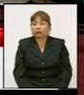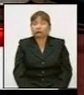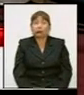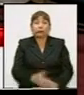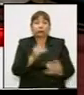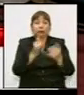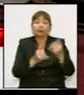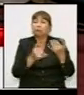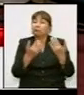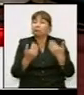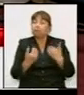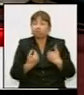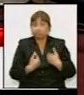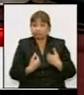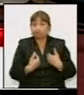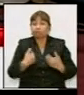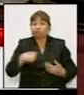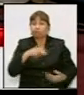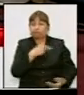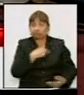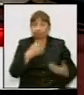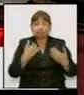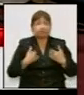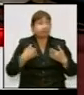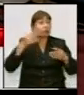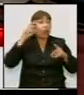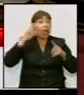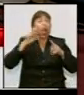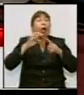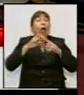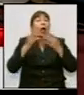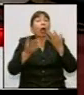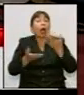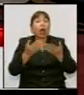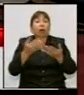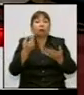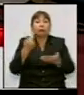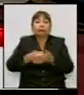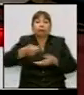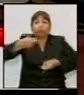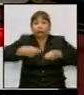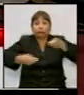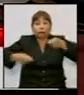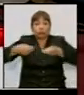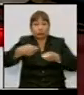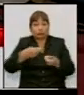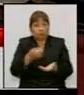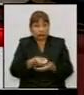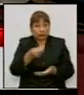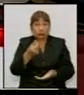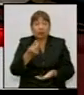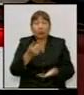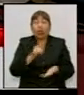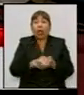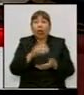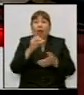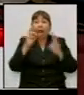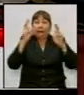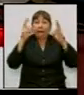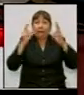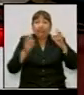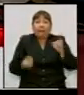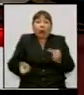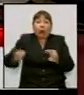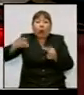acá, nosotros tenemos una prioridad en base a los proyectos de inversión que vienen más adelante, el tema de